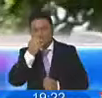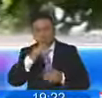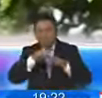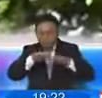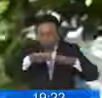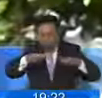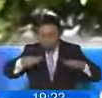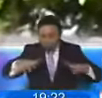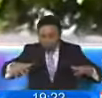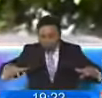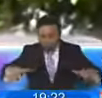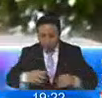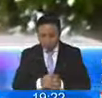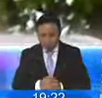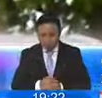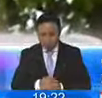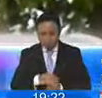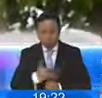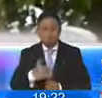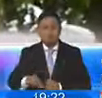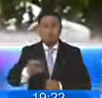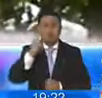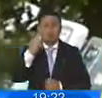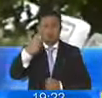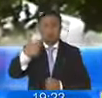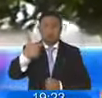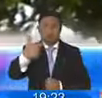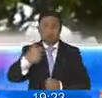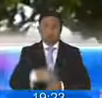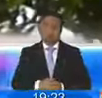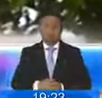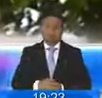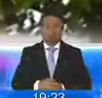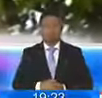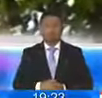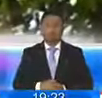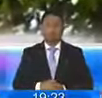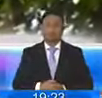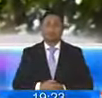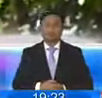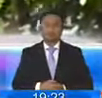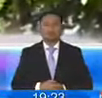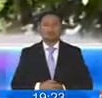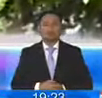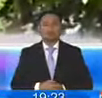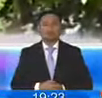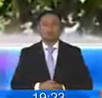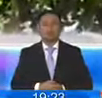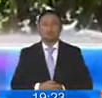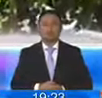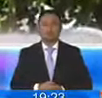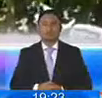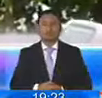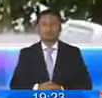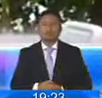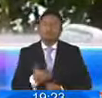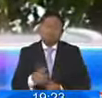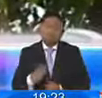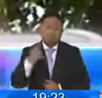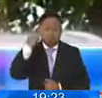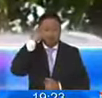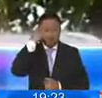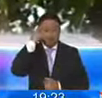el piso de abajo. Se encontró una cartuchera larga con varios cartuchos. Entonces se presume que con